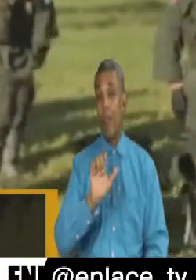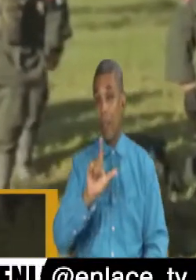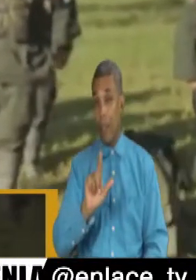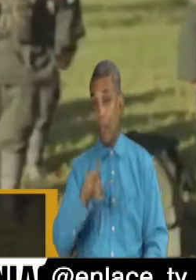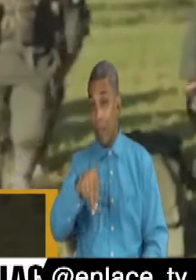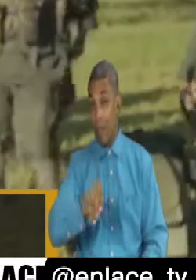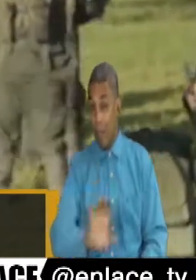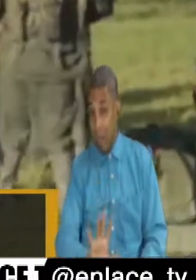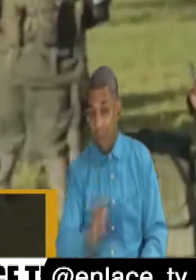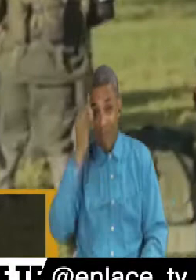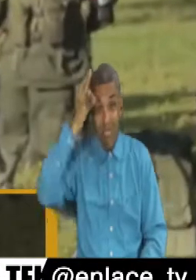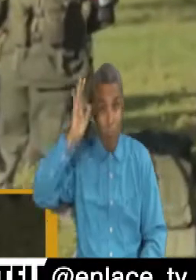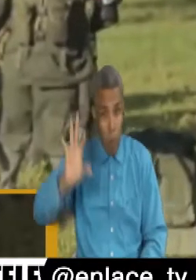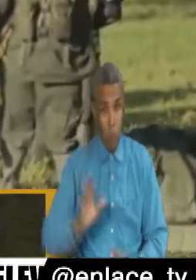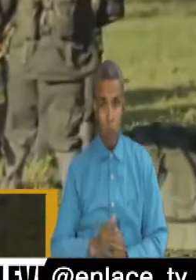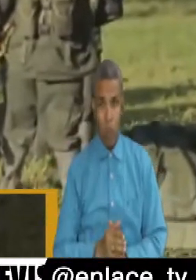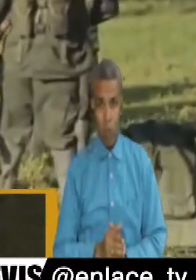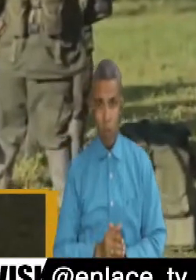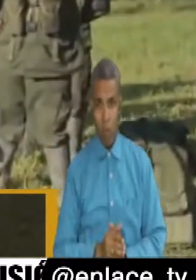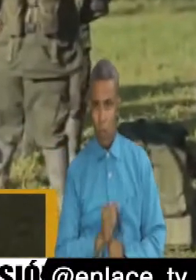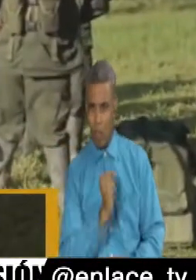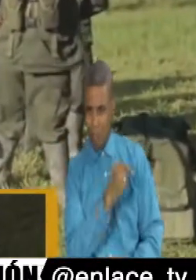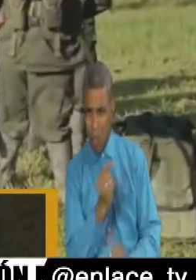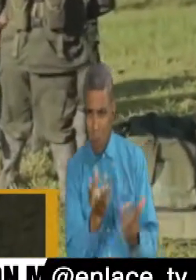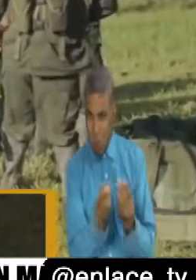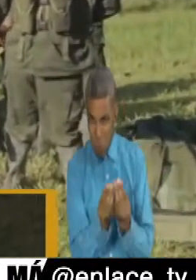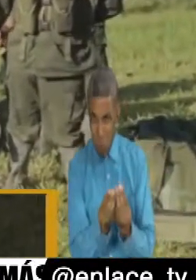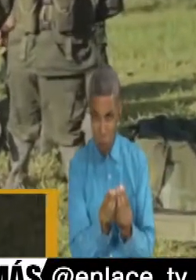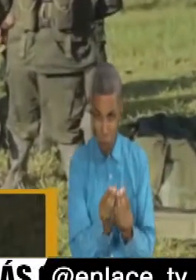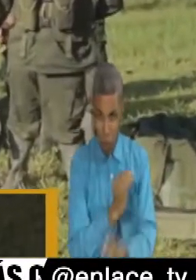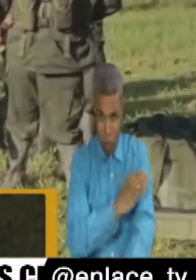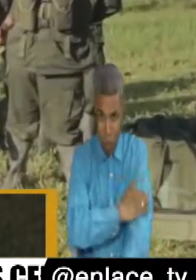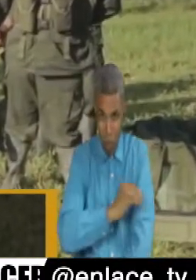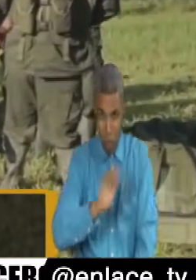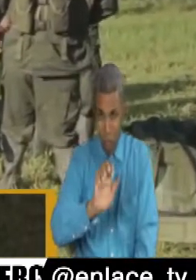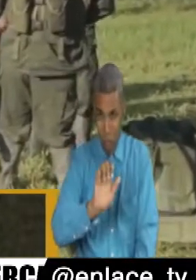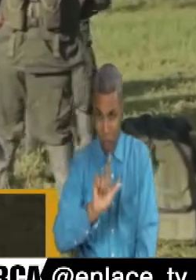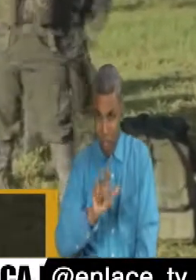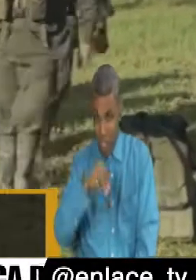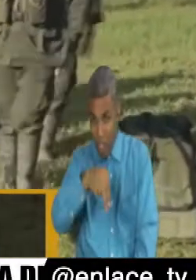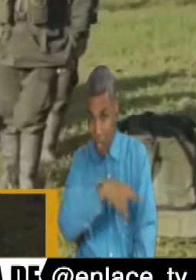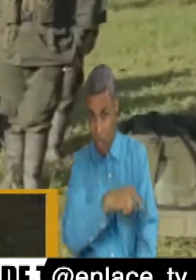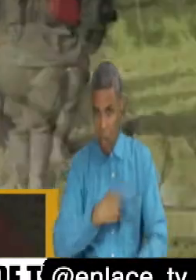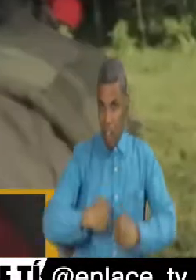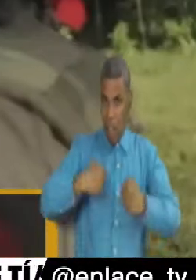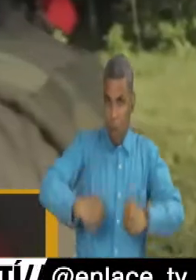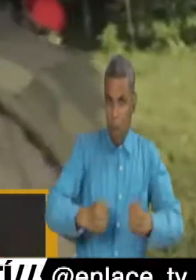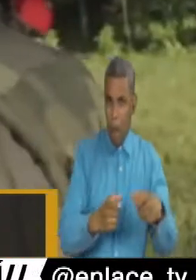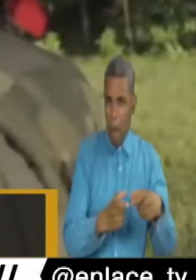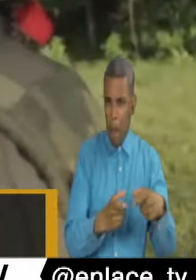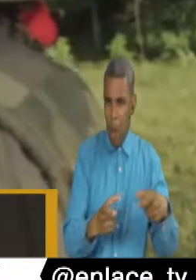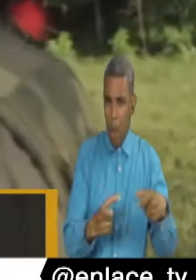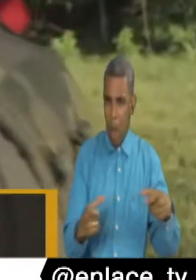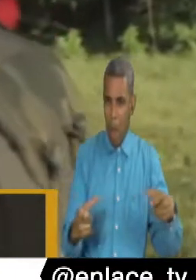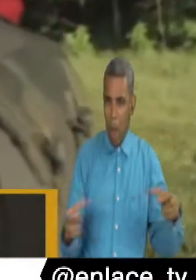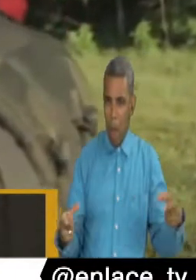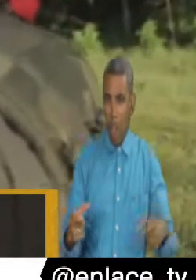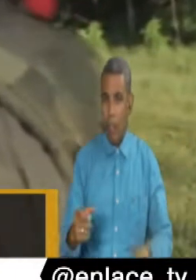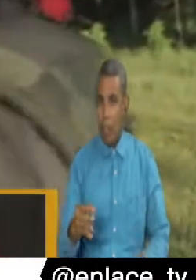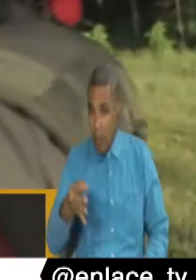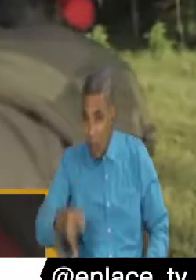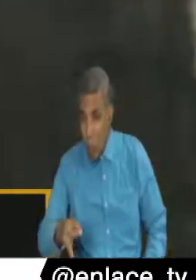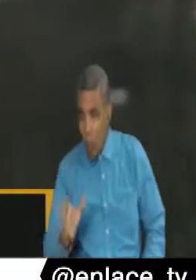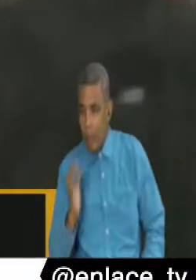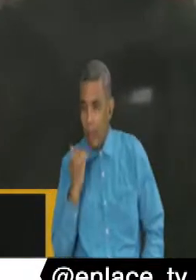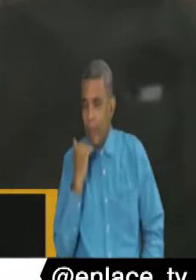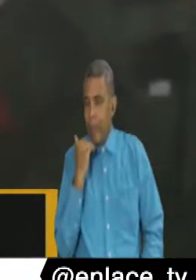Magdalena Medio. Decir que hay un fortalecimiento de estructuras guerrilleras sería muy apresurado. Las dinámicas del conflicto, pues de una manera se ven